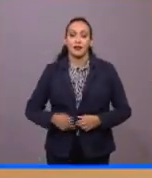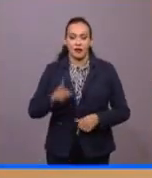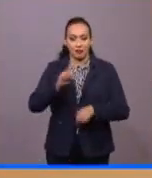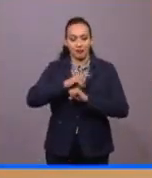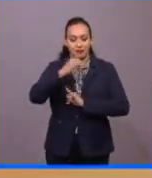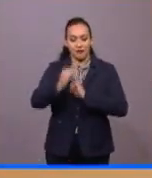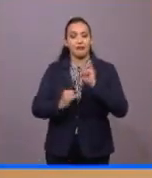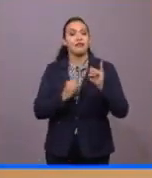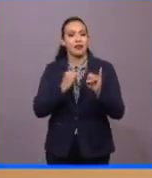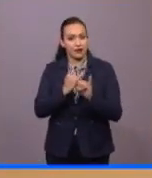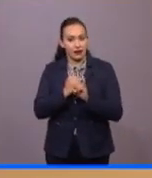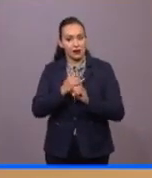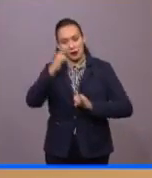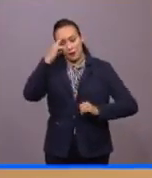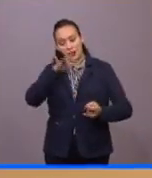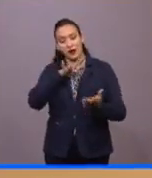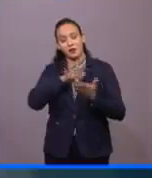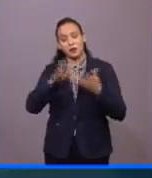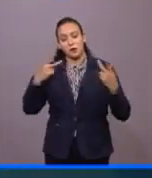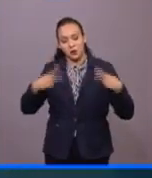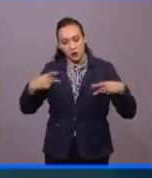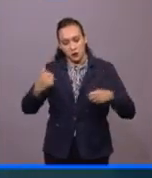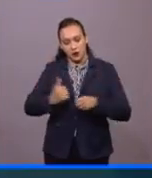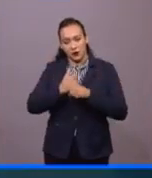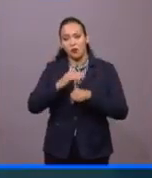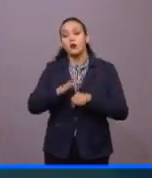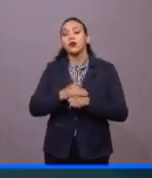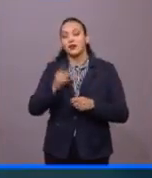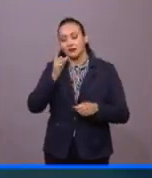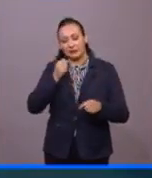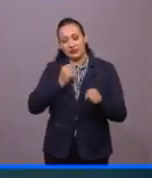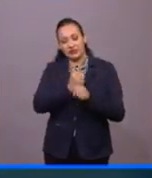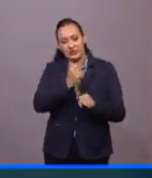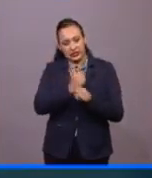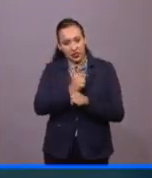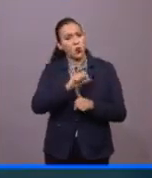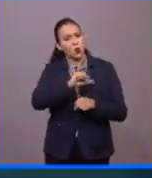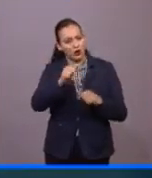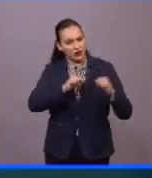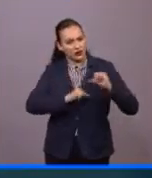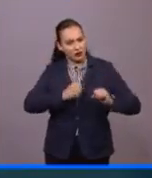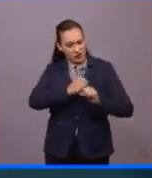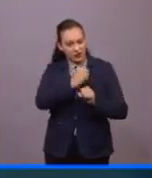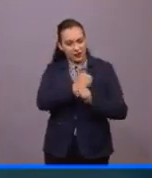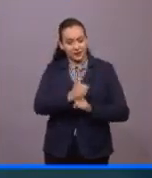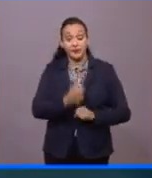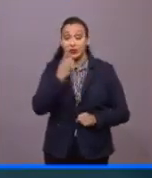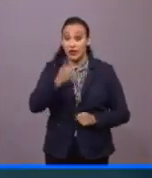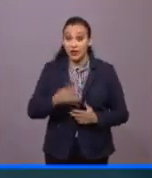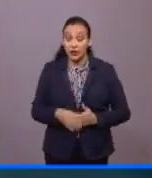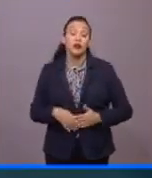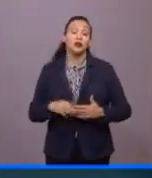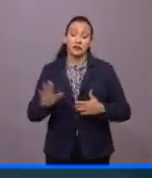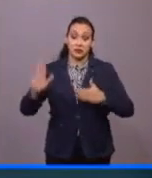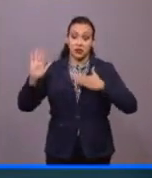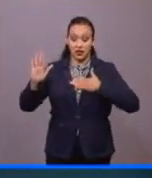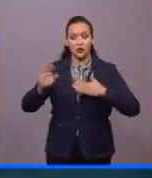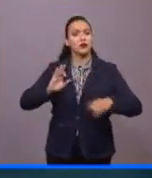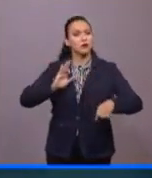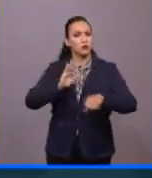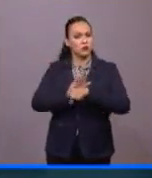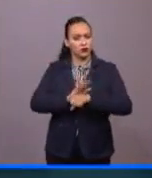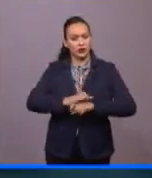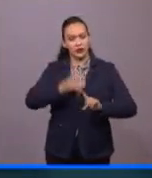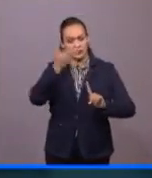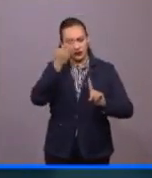Día Internacional en apoyo a las víctimas de tortura, la Defensoría Pública Federal ratificó su compromiso con la defensa de